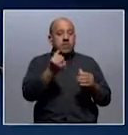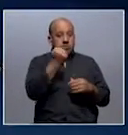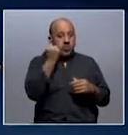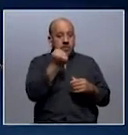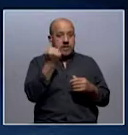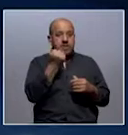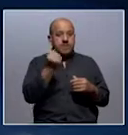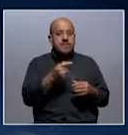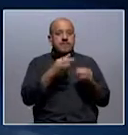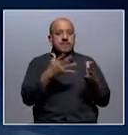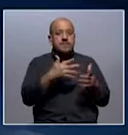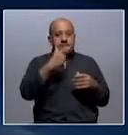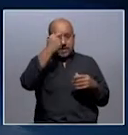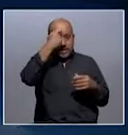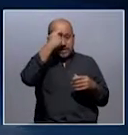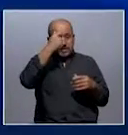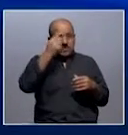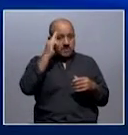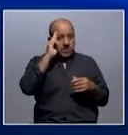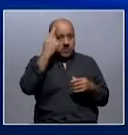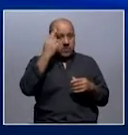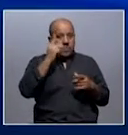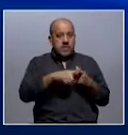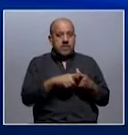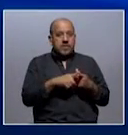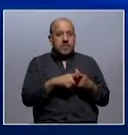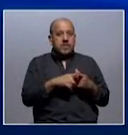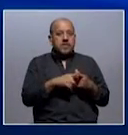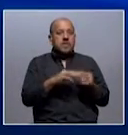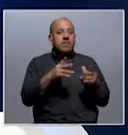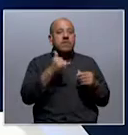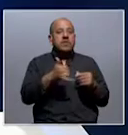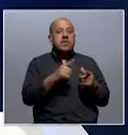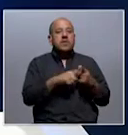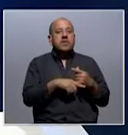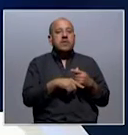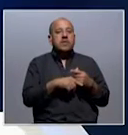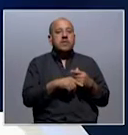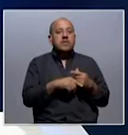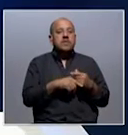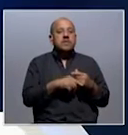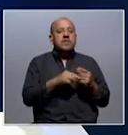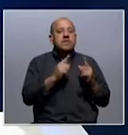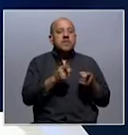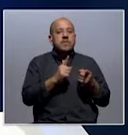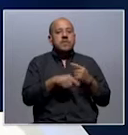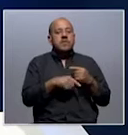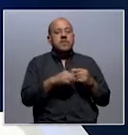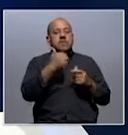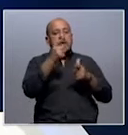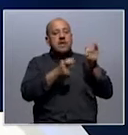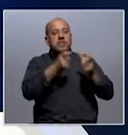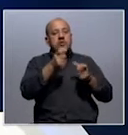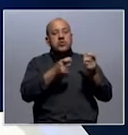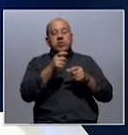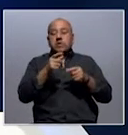para la ciencia para uruguay ni que hablar y para las personas que padecen obesidad sin duda y además también las personas que a